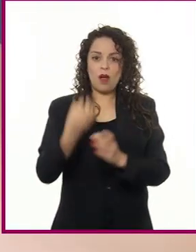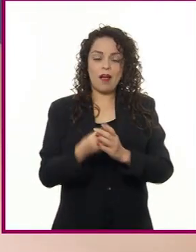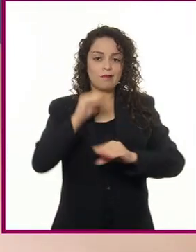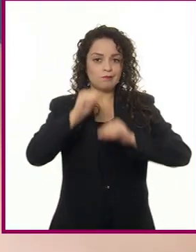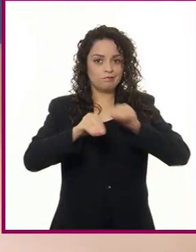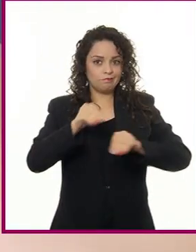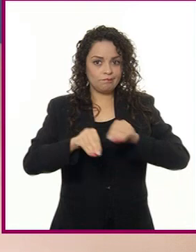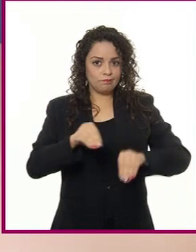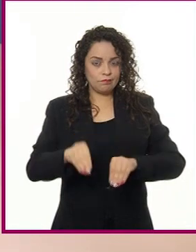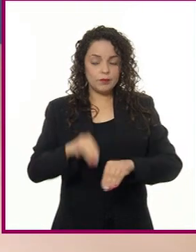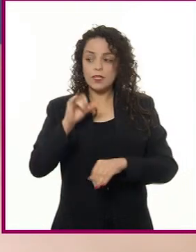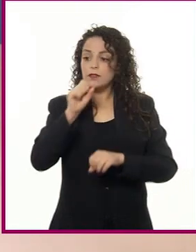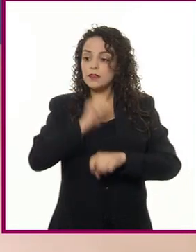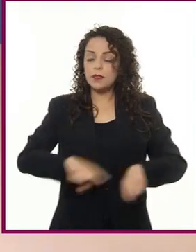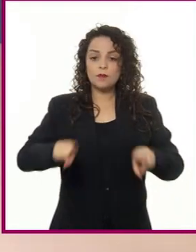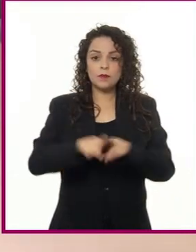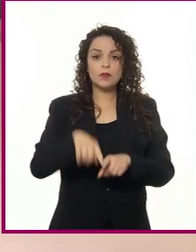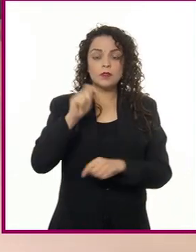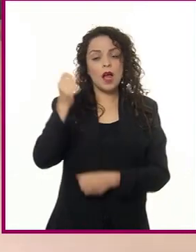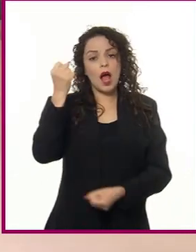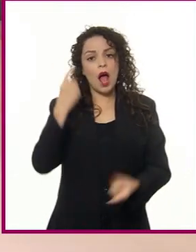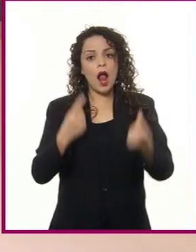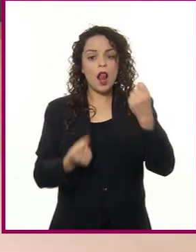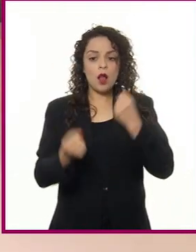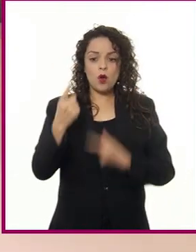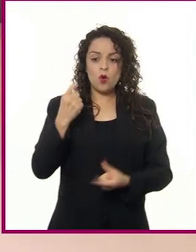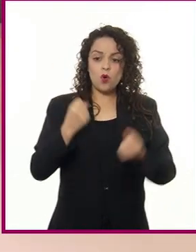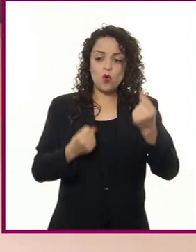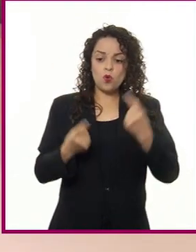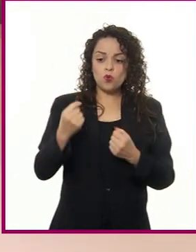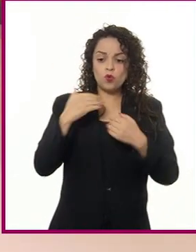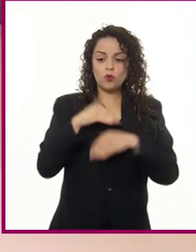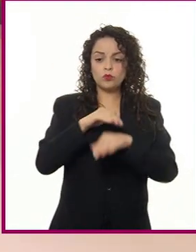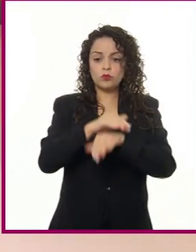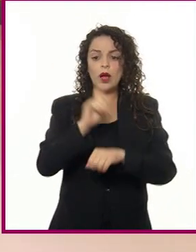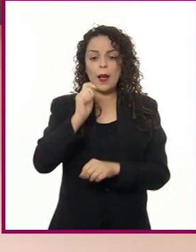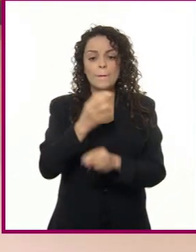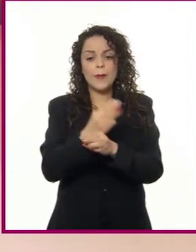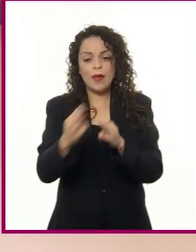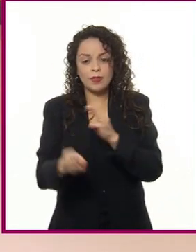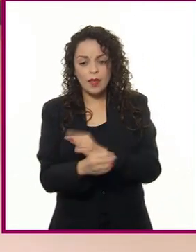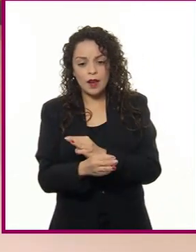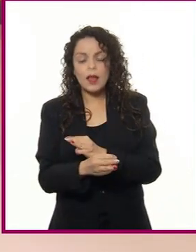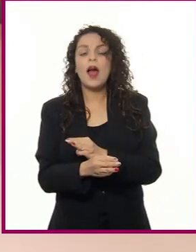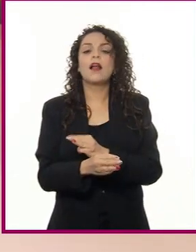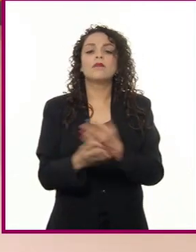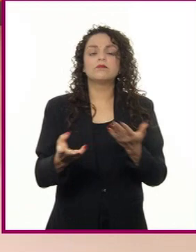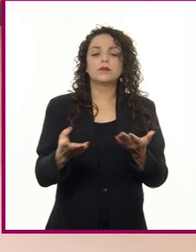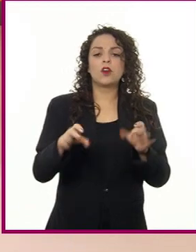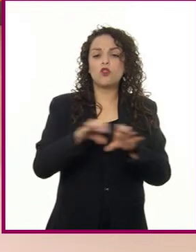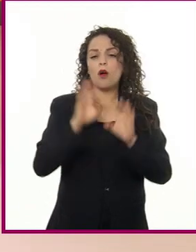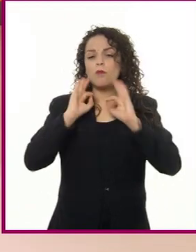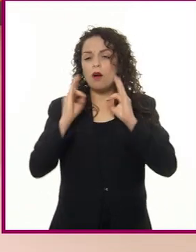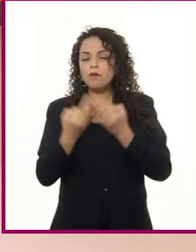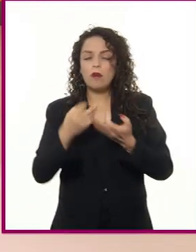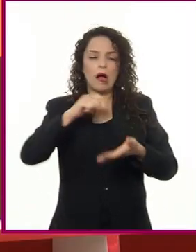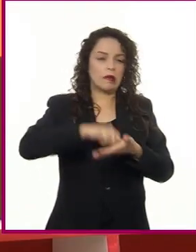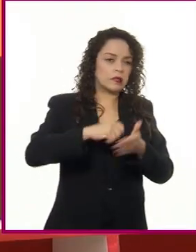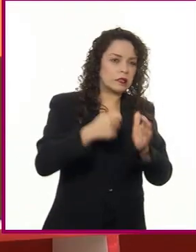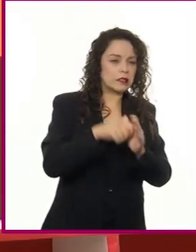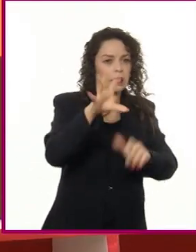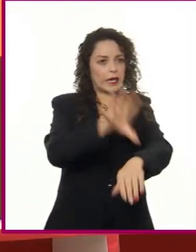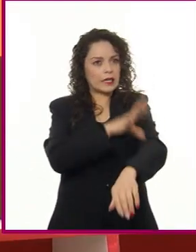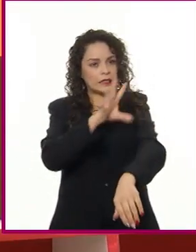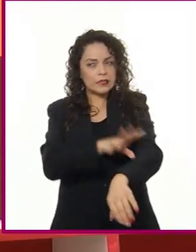También se tomaron en cuenta algunos requerimientos respecto a materiales, medios técnicos y energía.